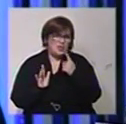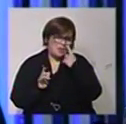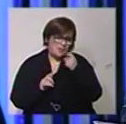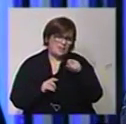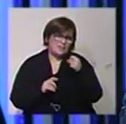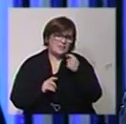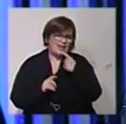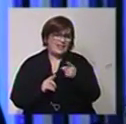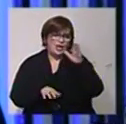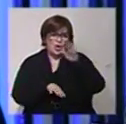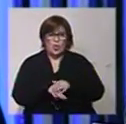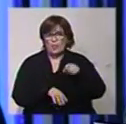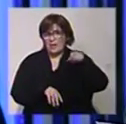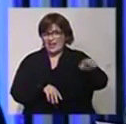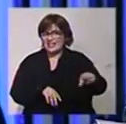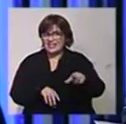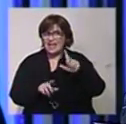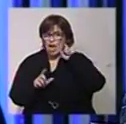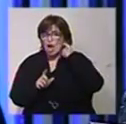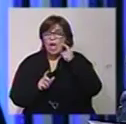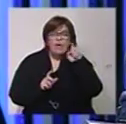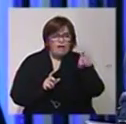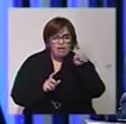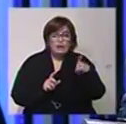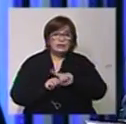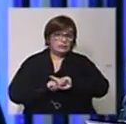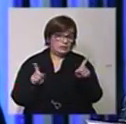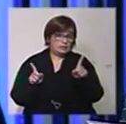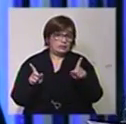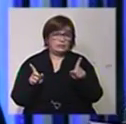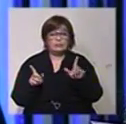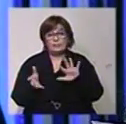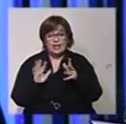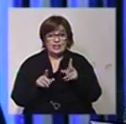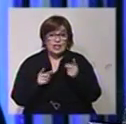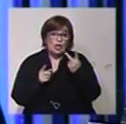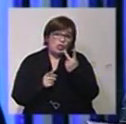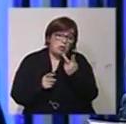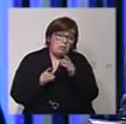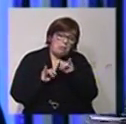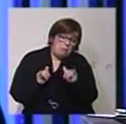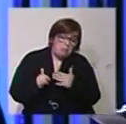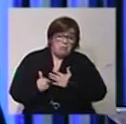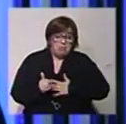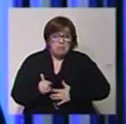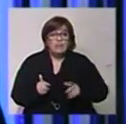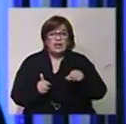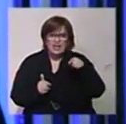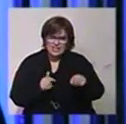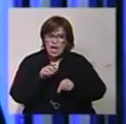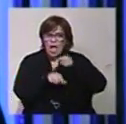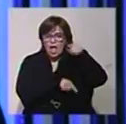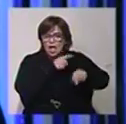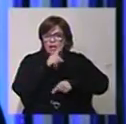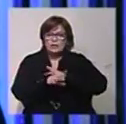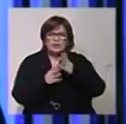terminaban echando la culpa a ella de que él estaba loco por ella y en realidad parecen tener una relación pacífica. Se puso las tintas sobre ella. En realidad hay un montón